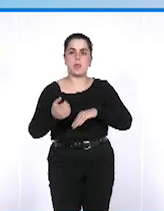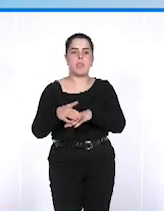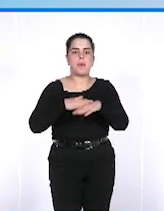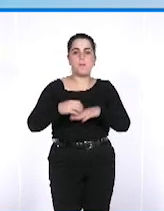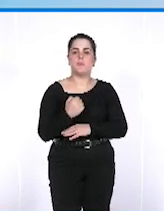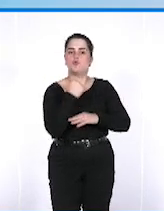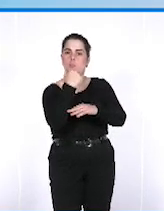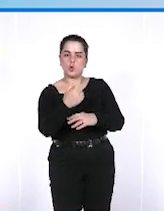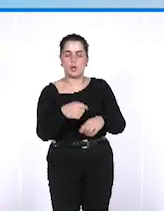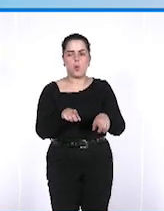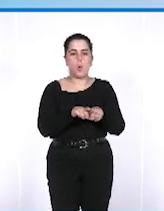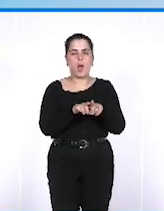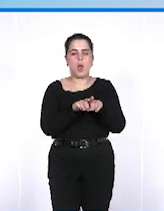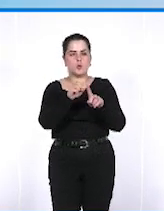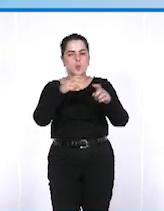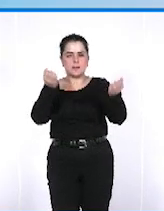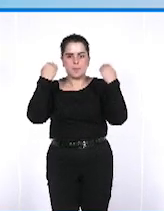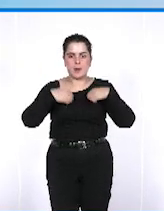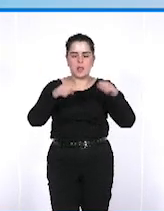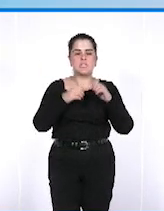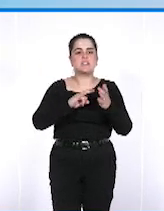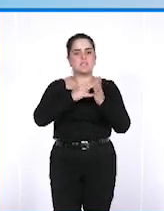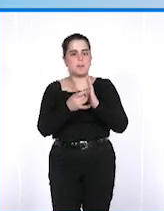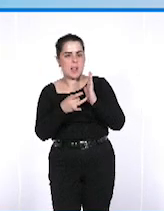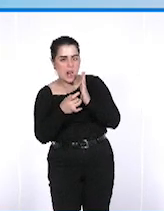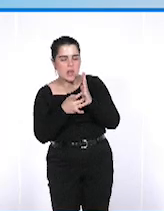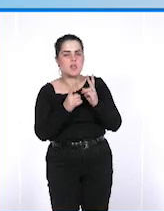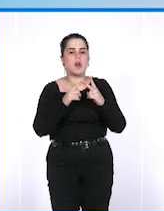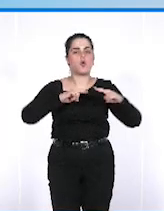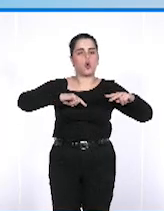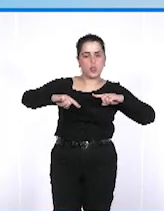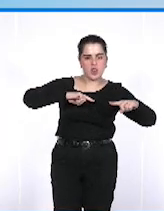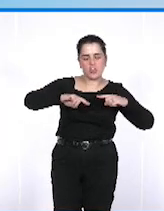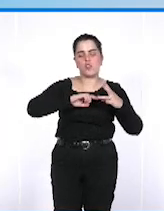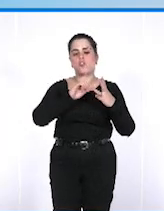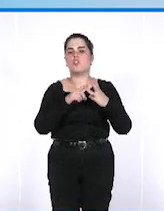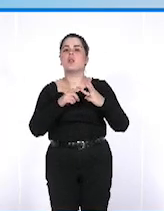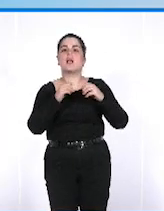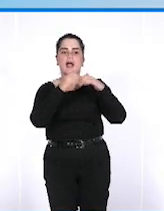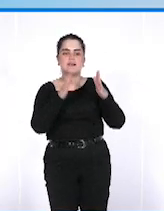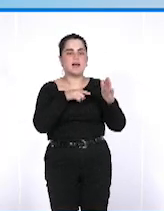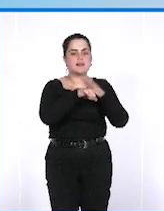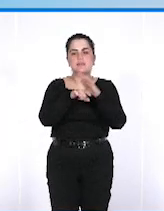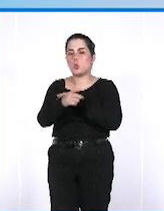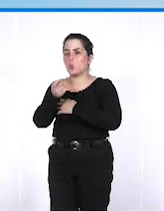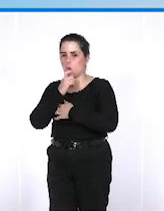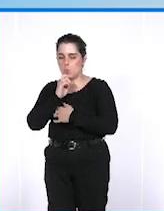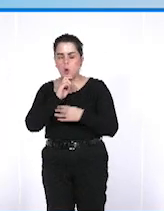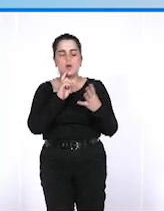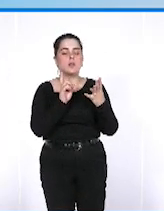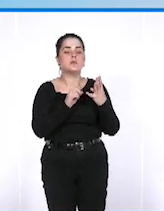que son como las cosas prácticas desde el sistema de calidad eh la coordinación la gestión de las viviendas que hace